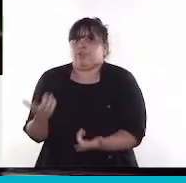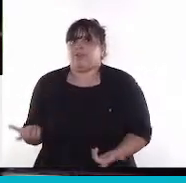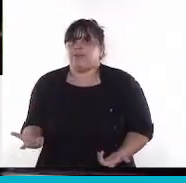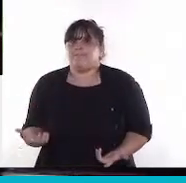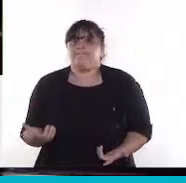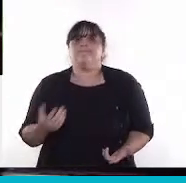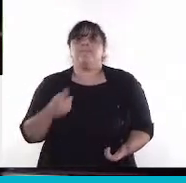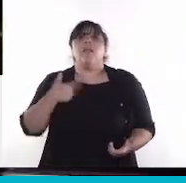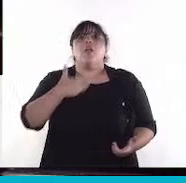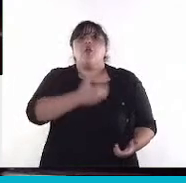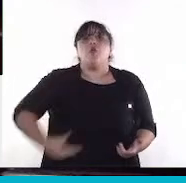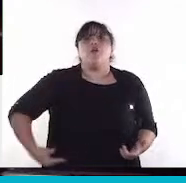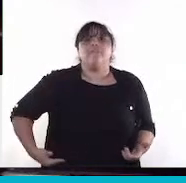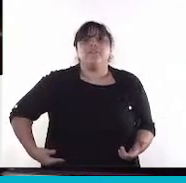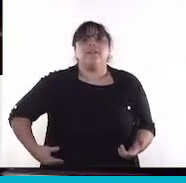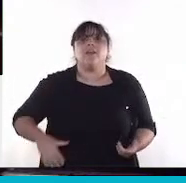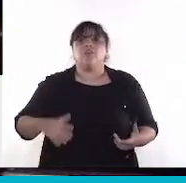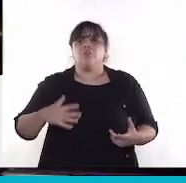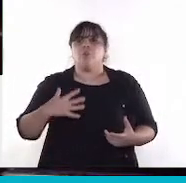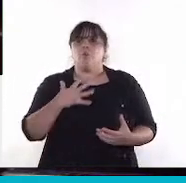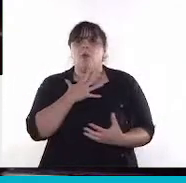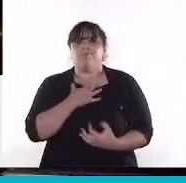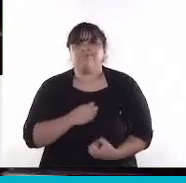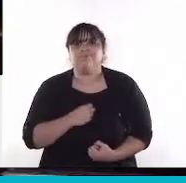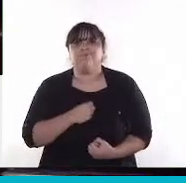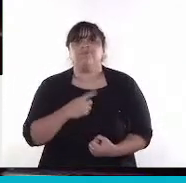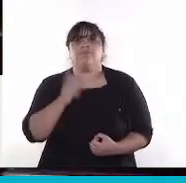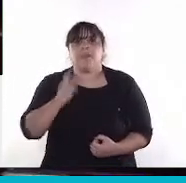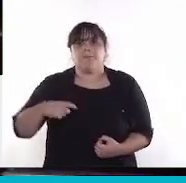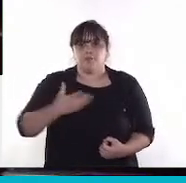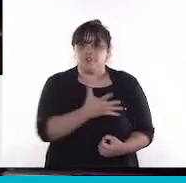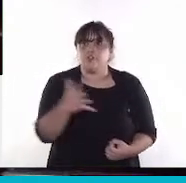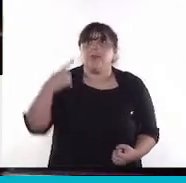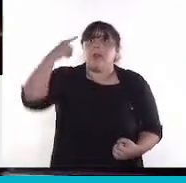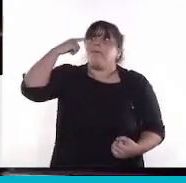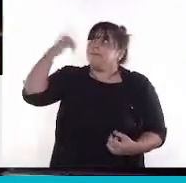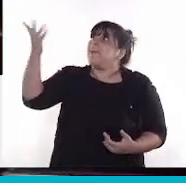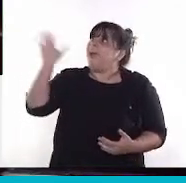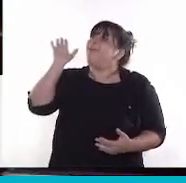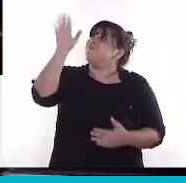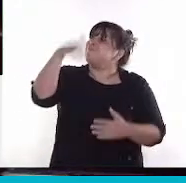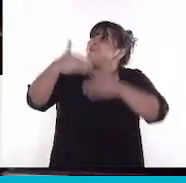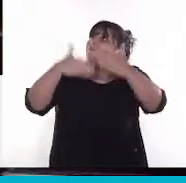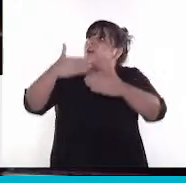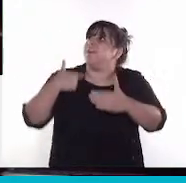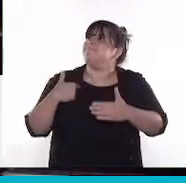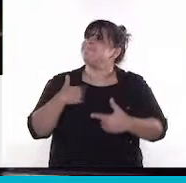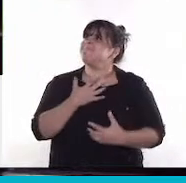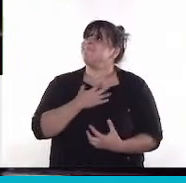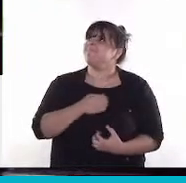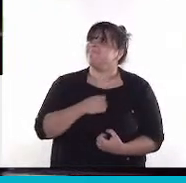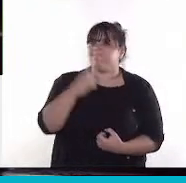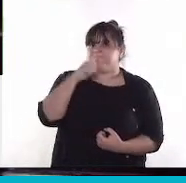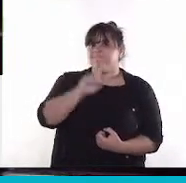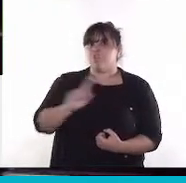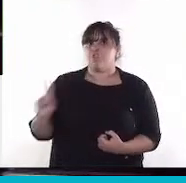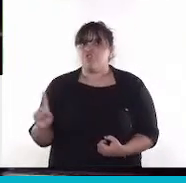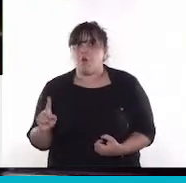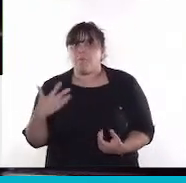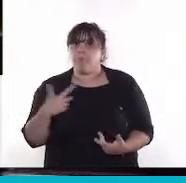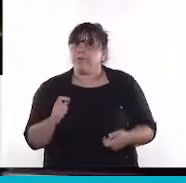gobierno una frustración de las expectativas sociales acerca de si el gobierno puede revertir esta